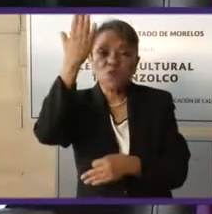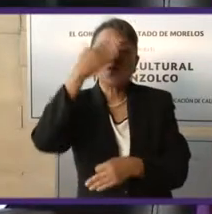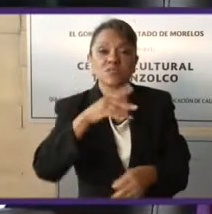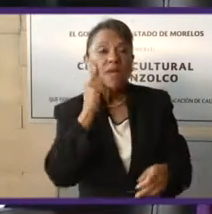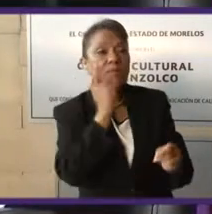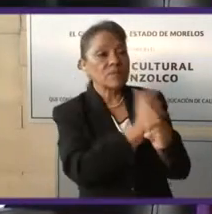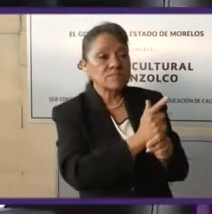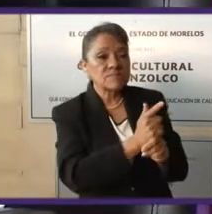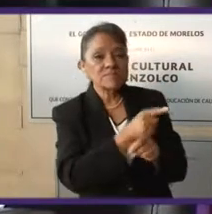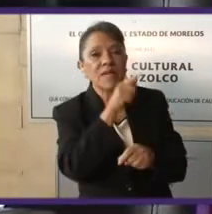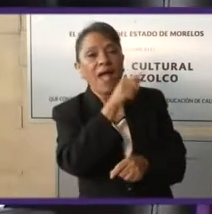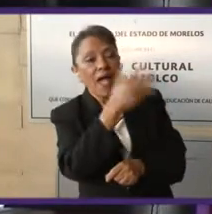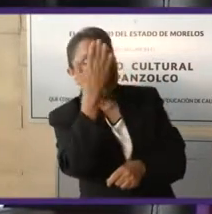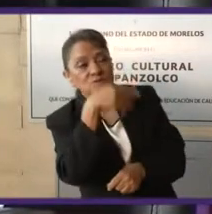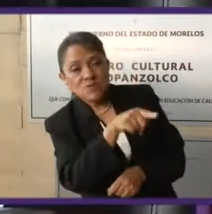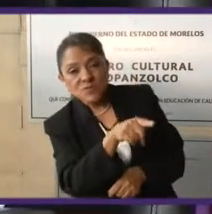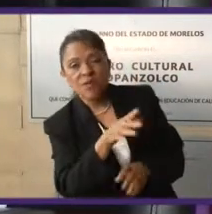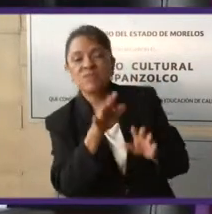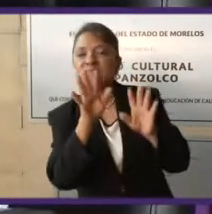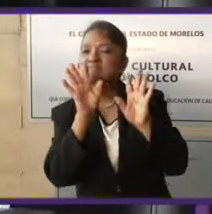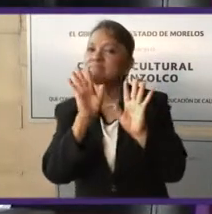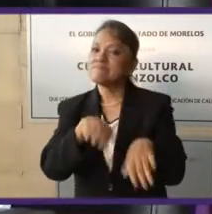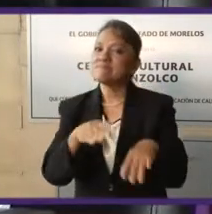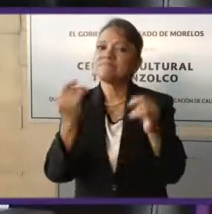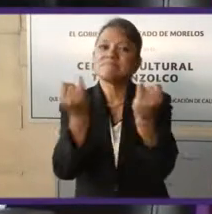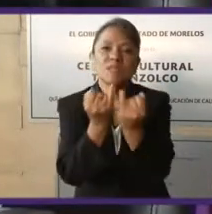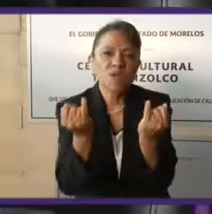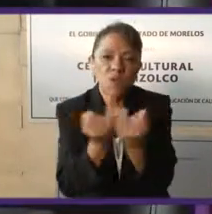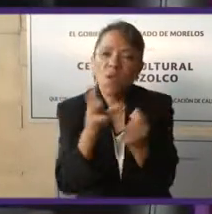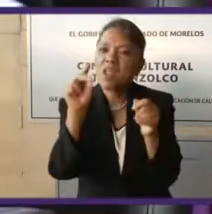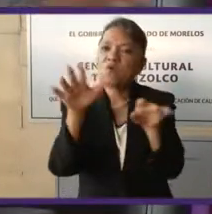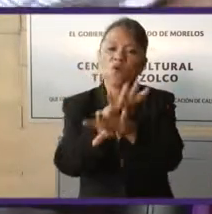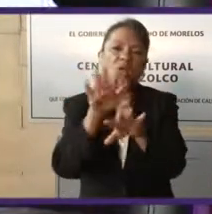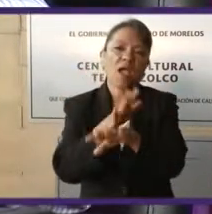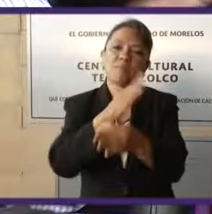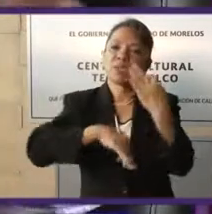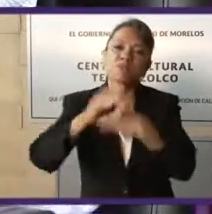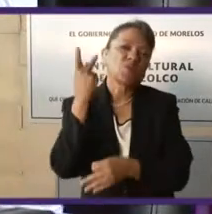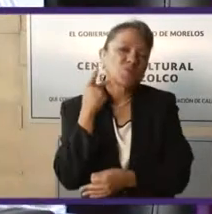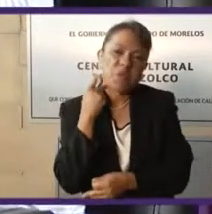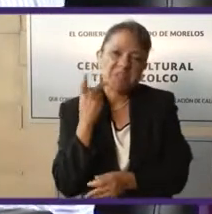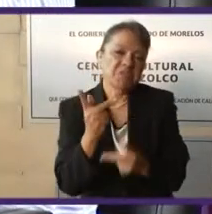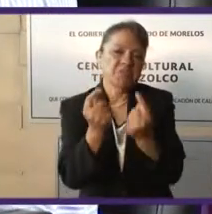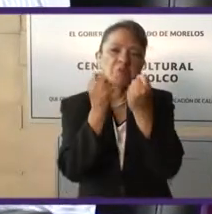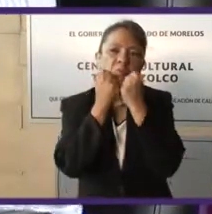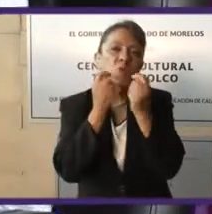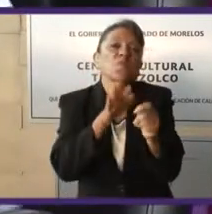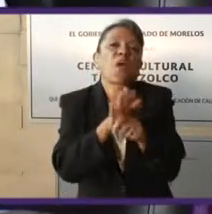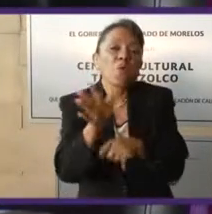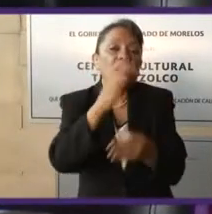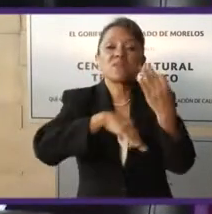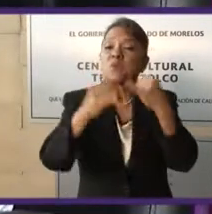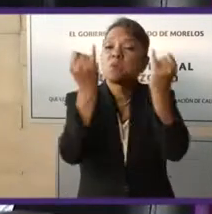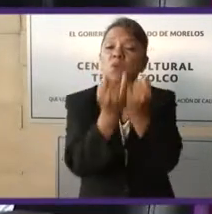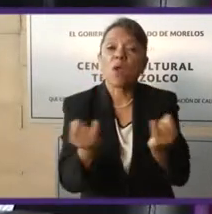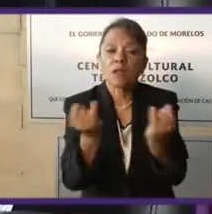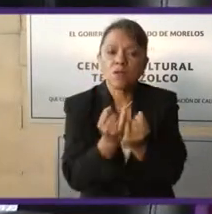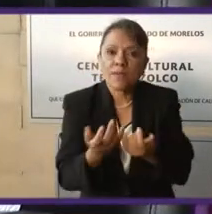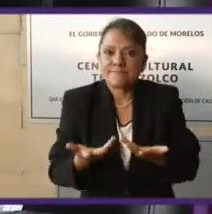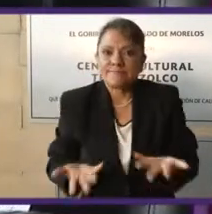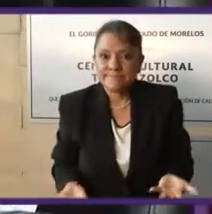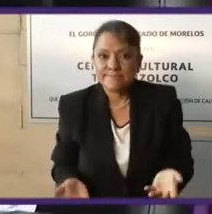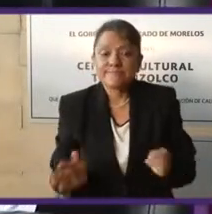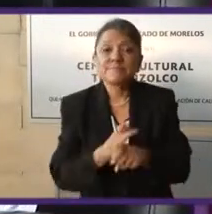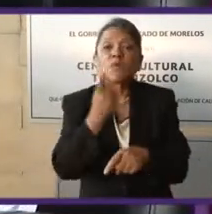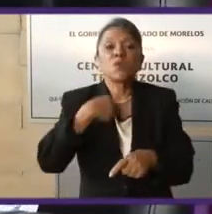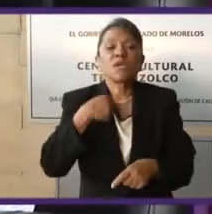cuando te dice, sale el Pinto y entra el Pinto y no cambia nada en esa circunstancia. Y yo digo que porque le